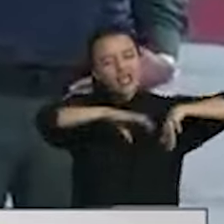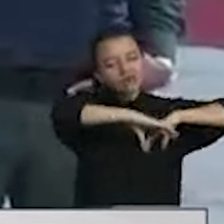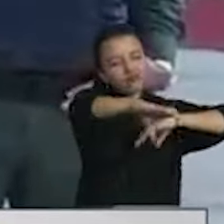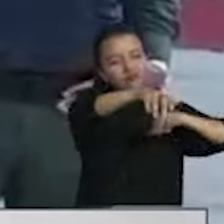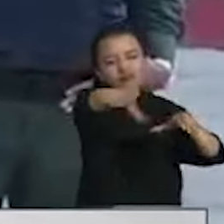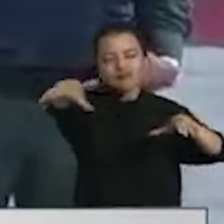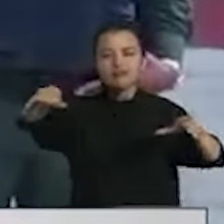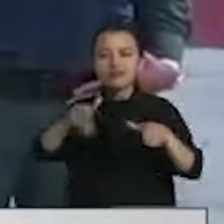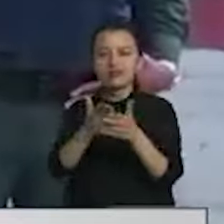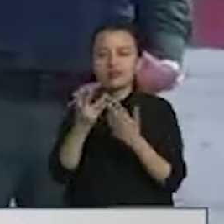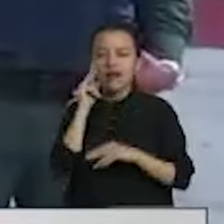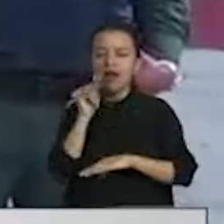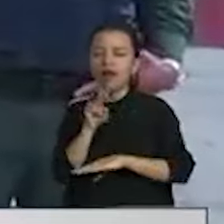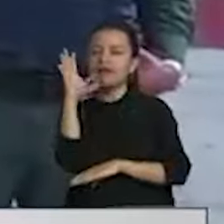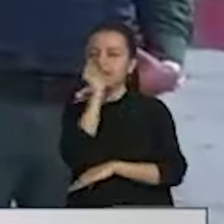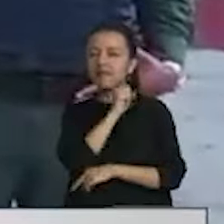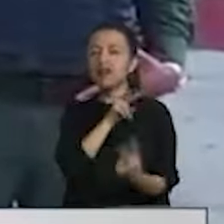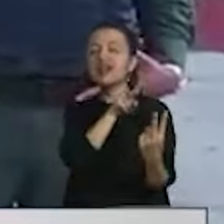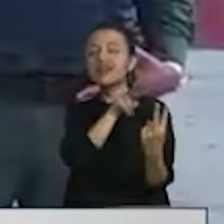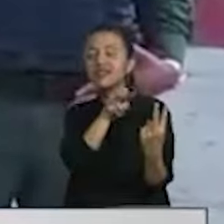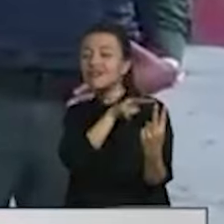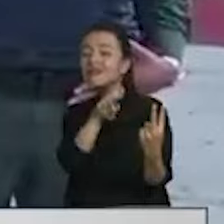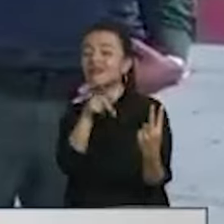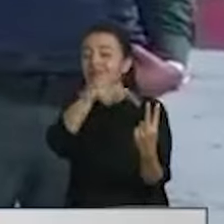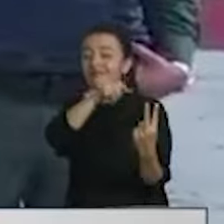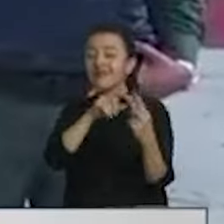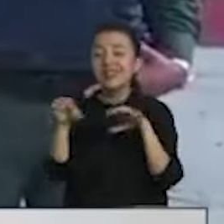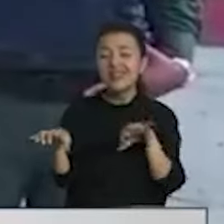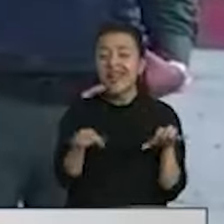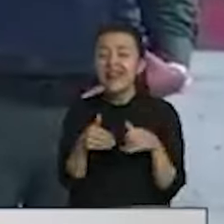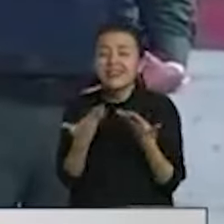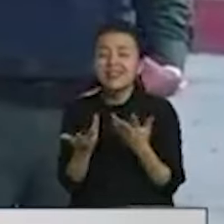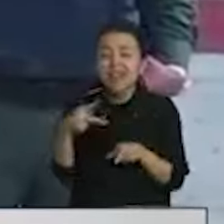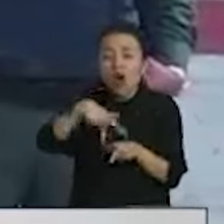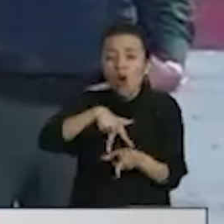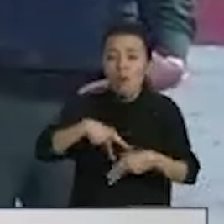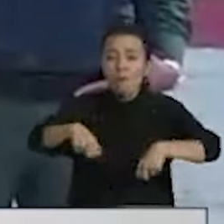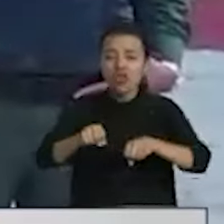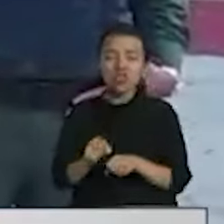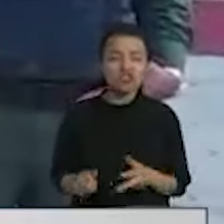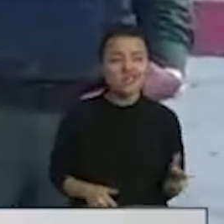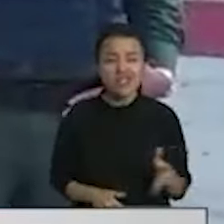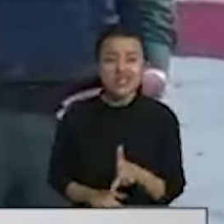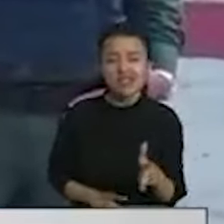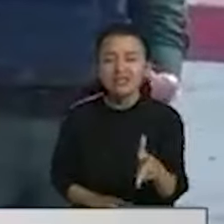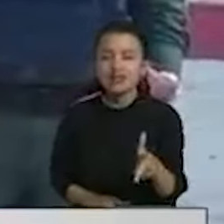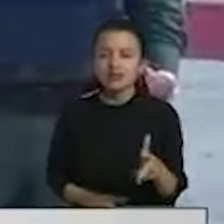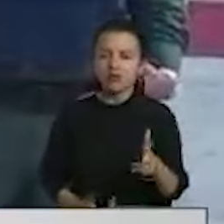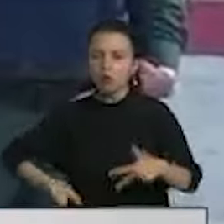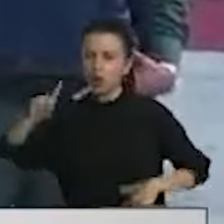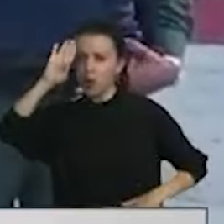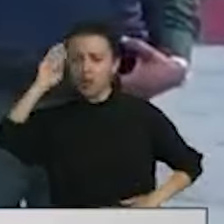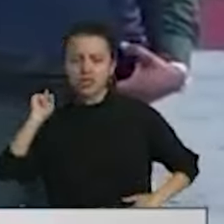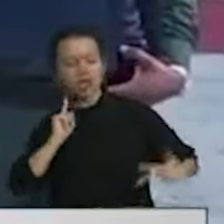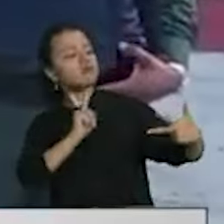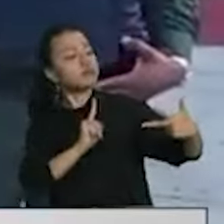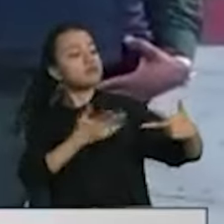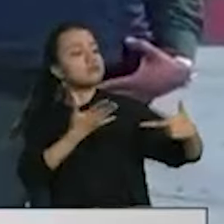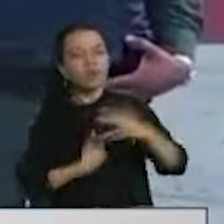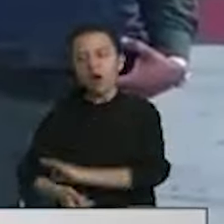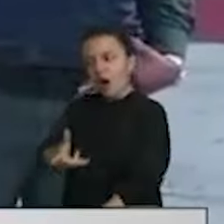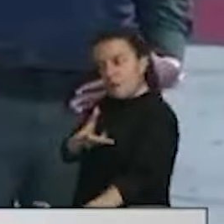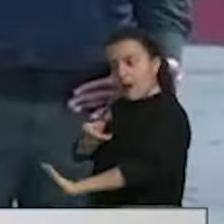patrullaje, identifican a estas dos personas, las cuales se trasladaban en una motocicleta, y en el momento de hacerle el requerimiento, uno de estos sujetos esgrime un arma